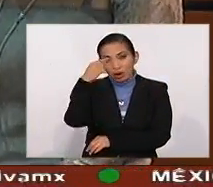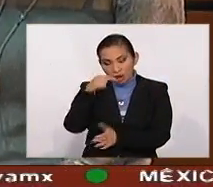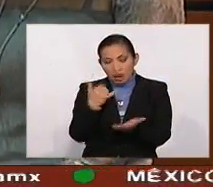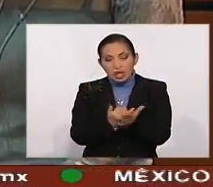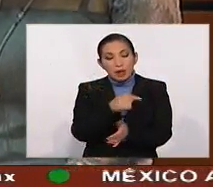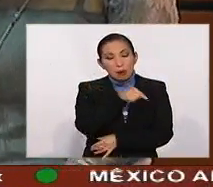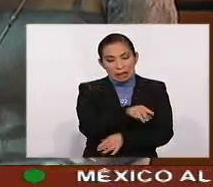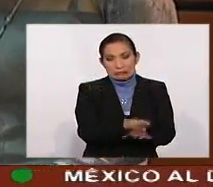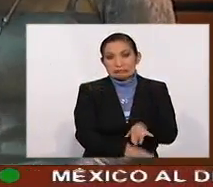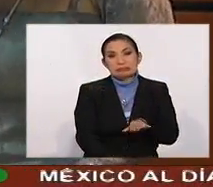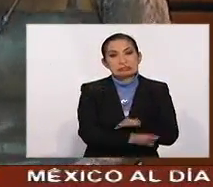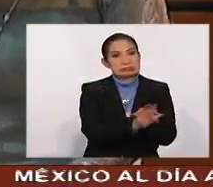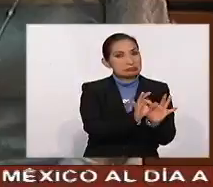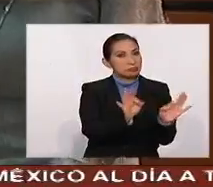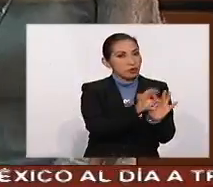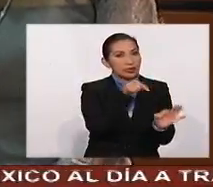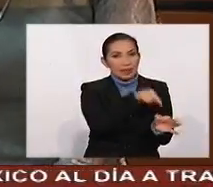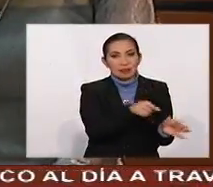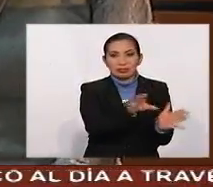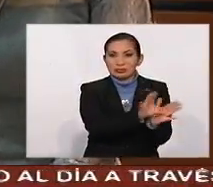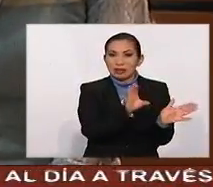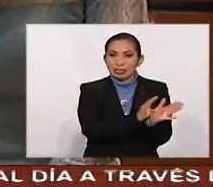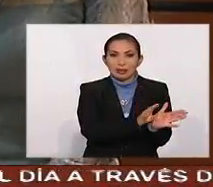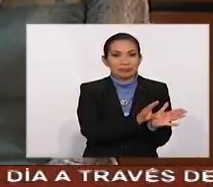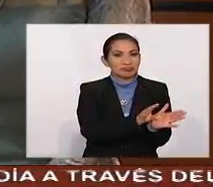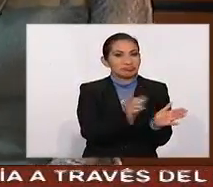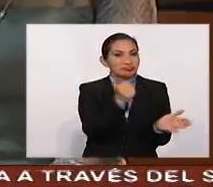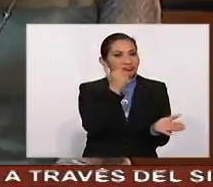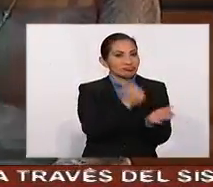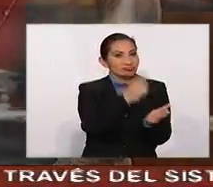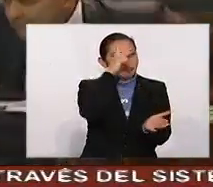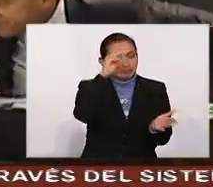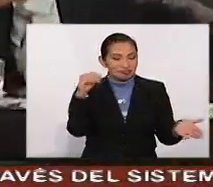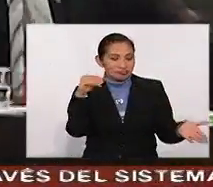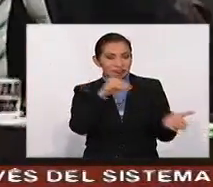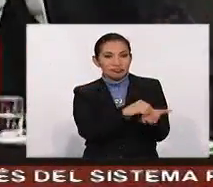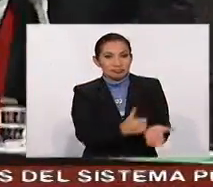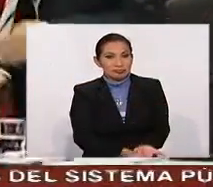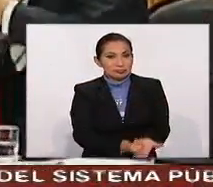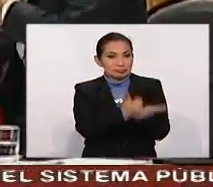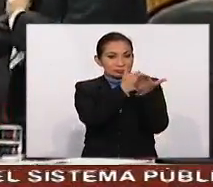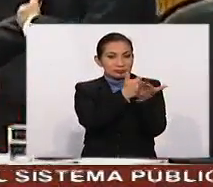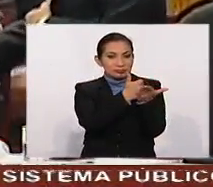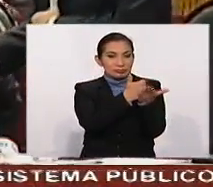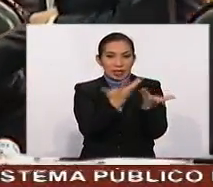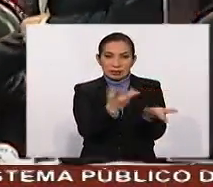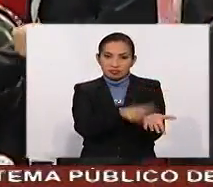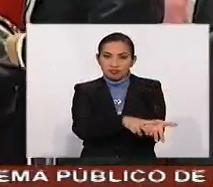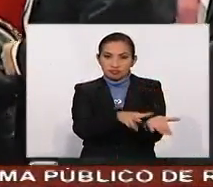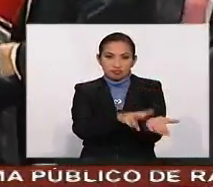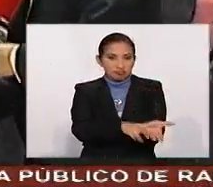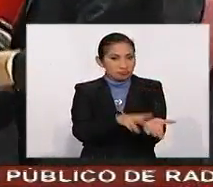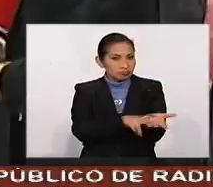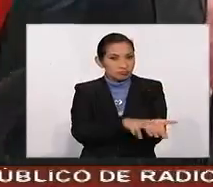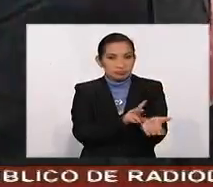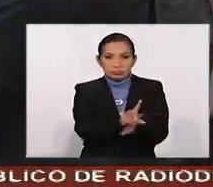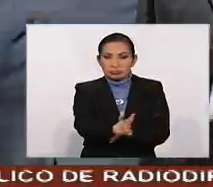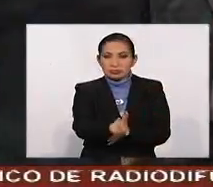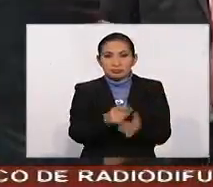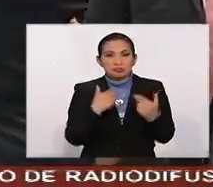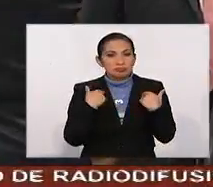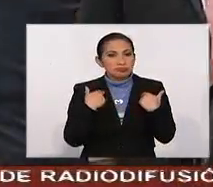a ser uno de los ejes más importantes para poder reivindicar, subrayar y hacer valer los derechos